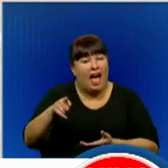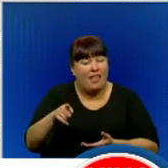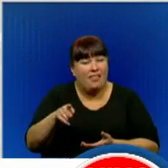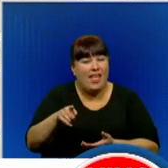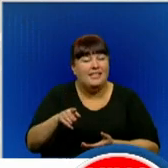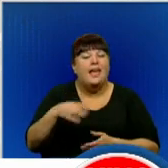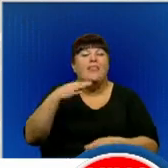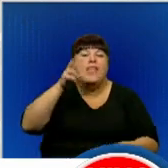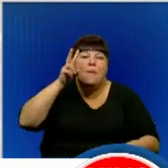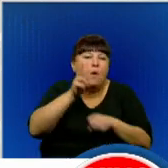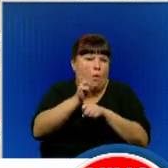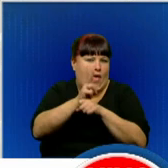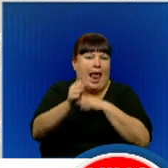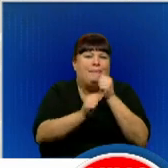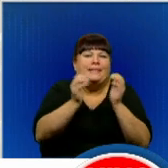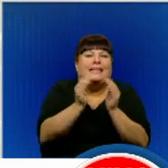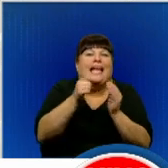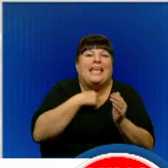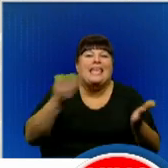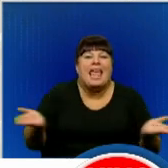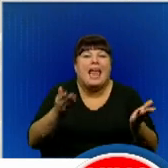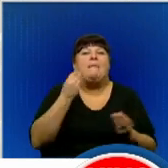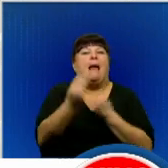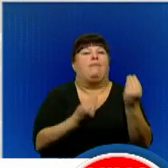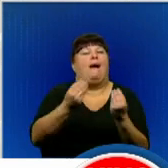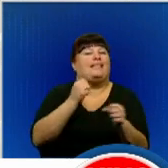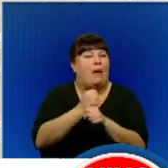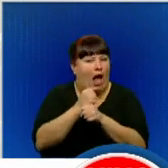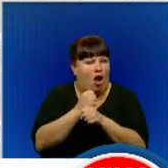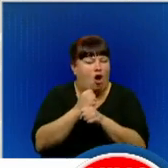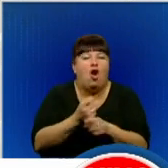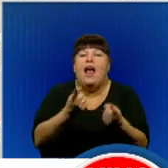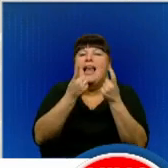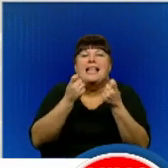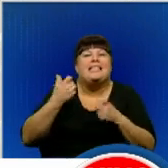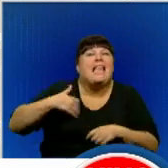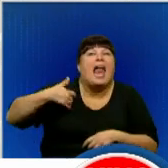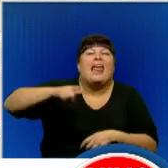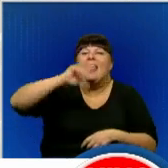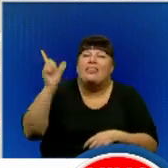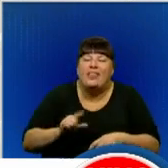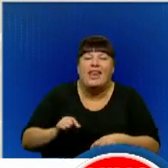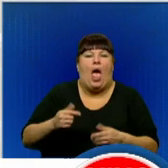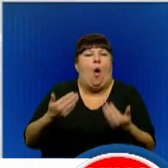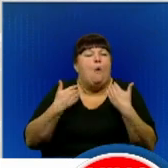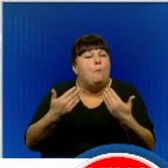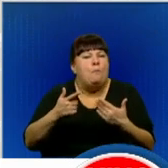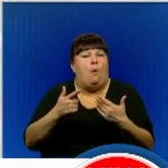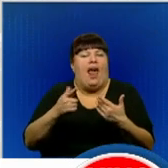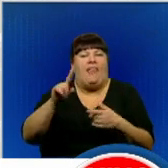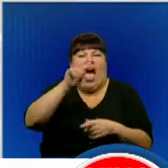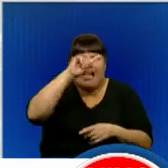proteja a las pymes que quieren generar empleo necesitamos un país que sea capaz de tener un